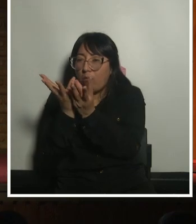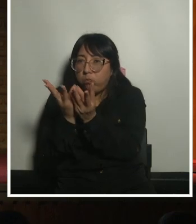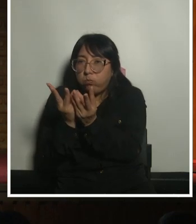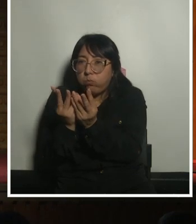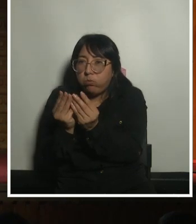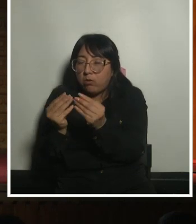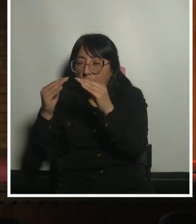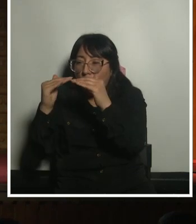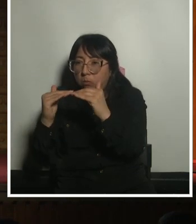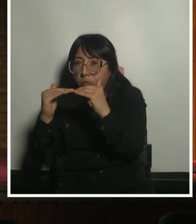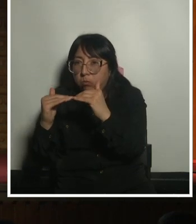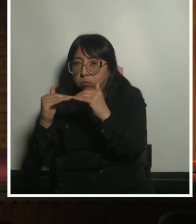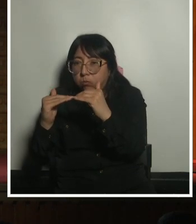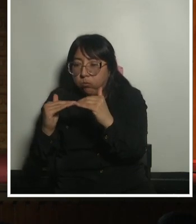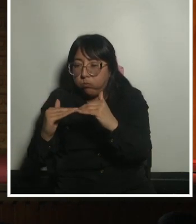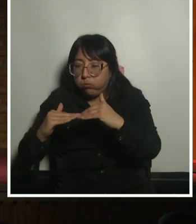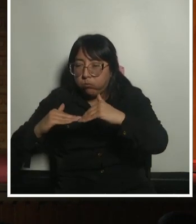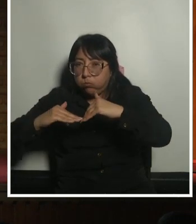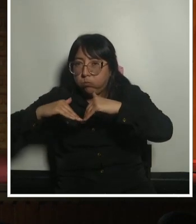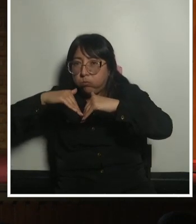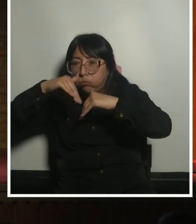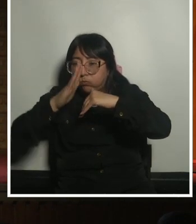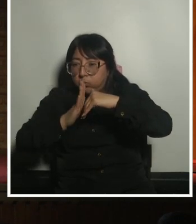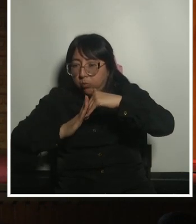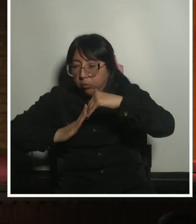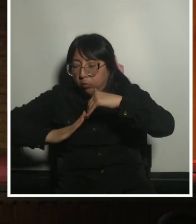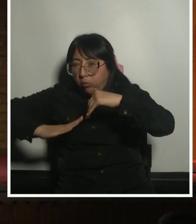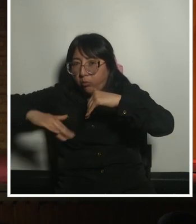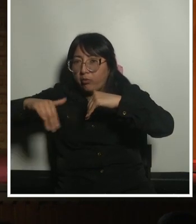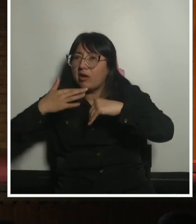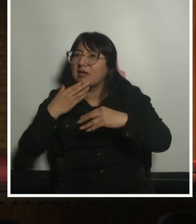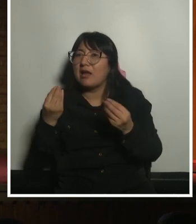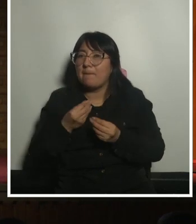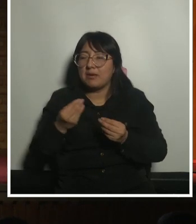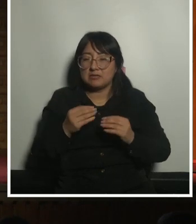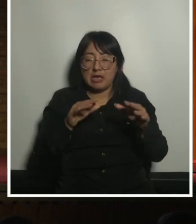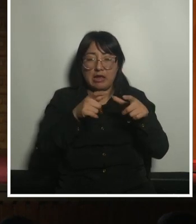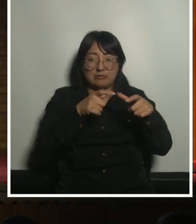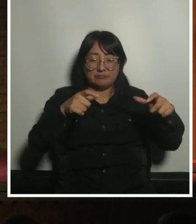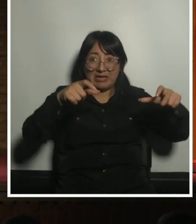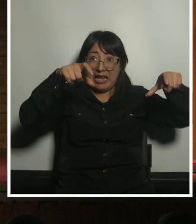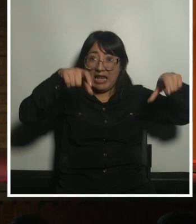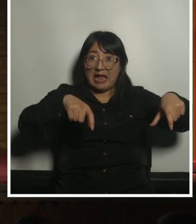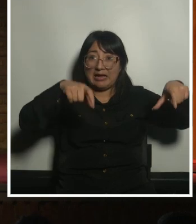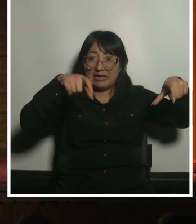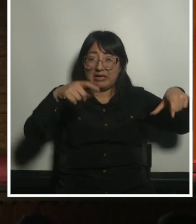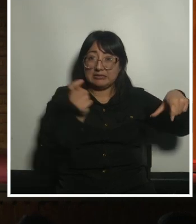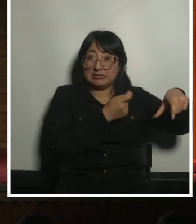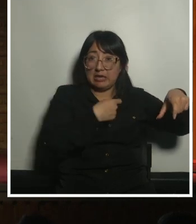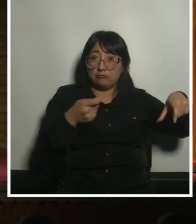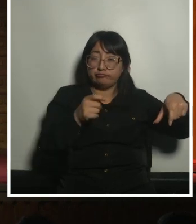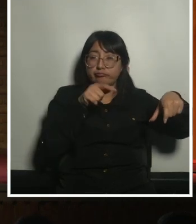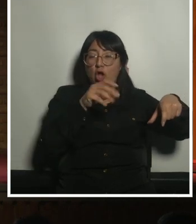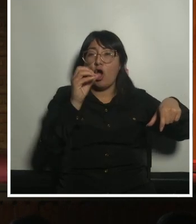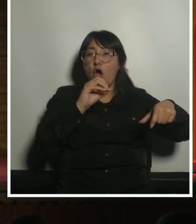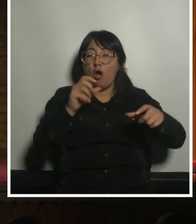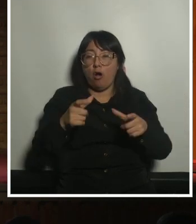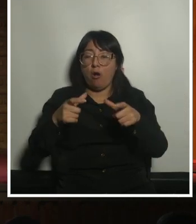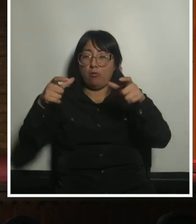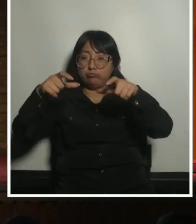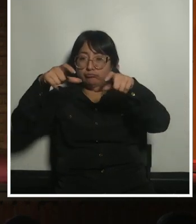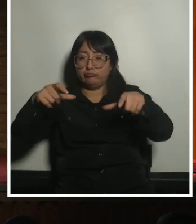perder, y comienzan los problemas entonces de que las canchas de golf y las piscinas se empiezan entonces a hundir. Y ese es